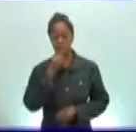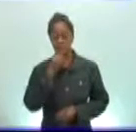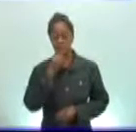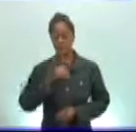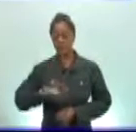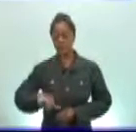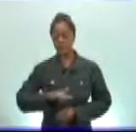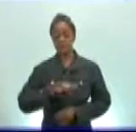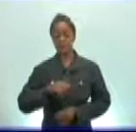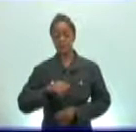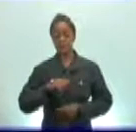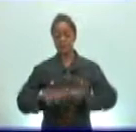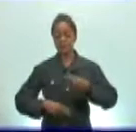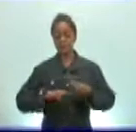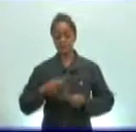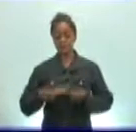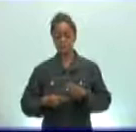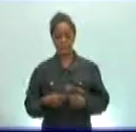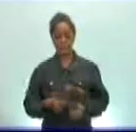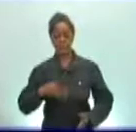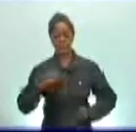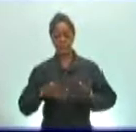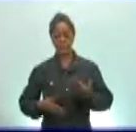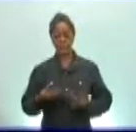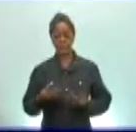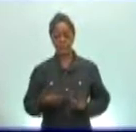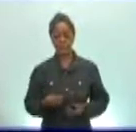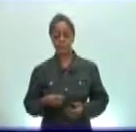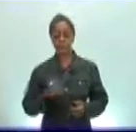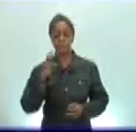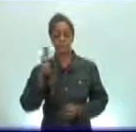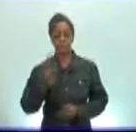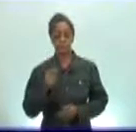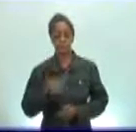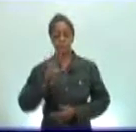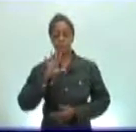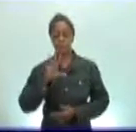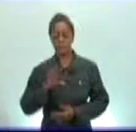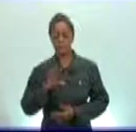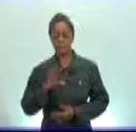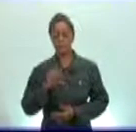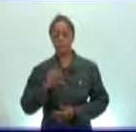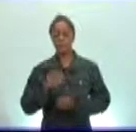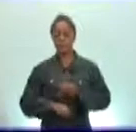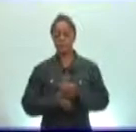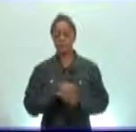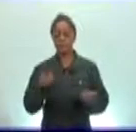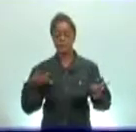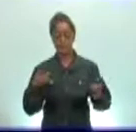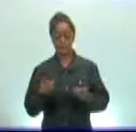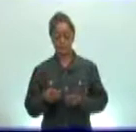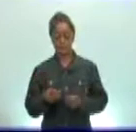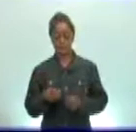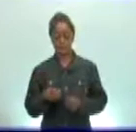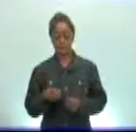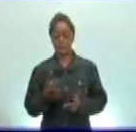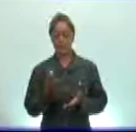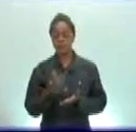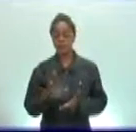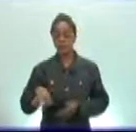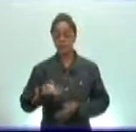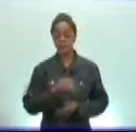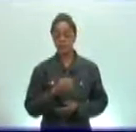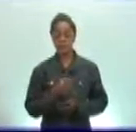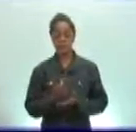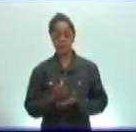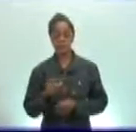también realizar la actividad número 5 que resume los contenidos